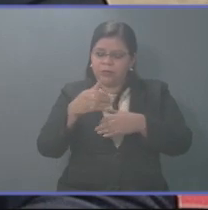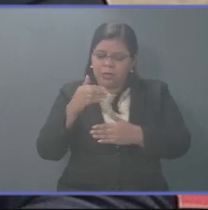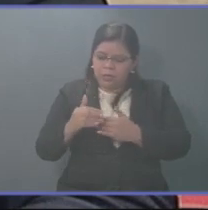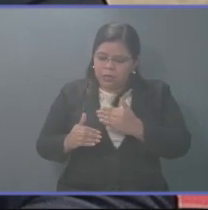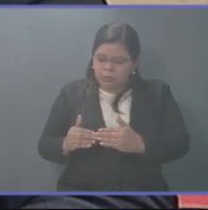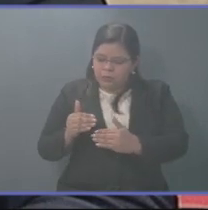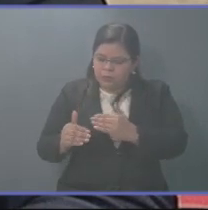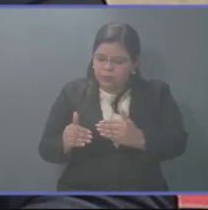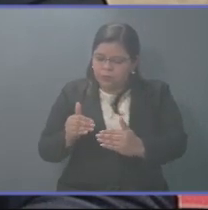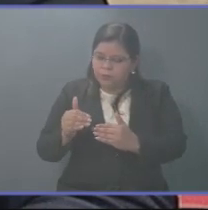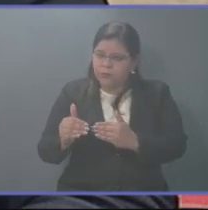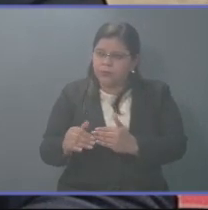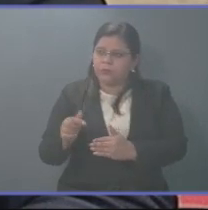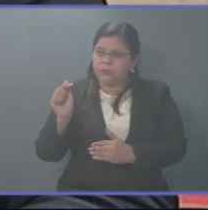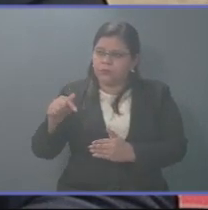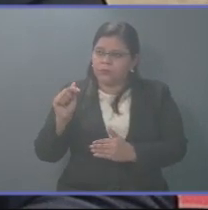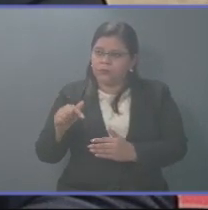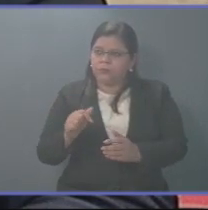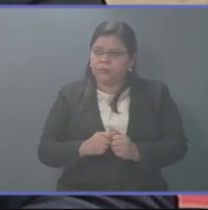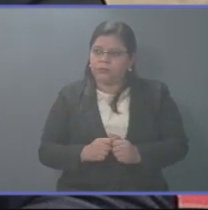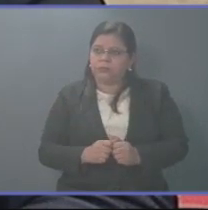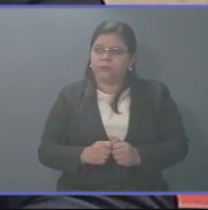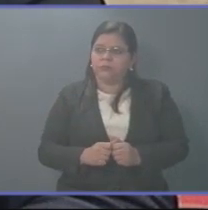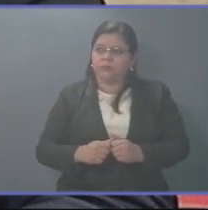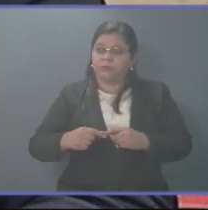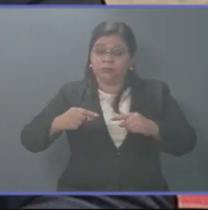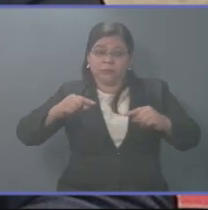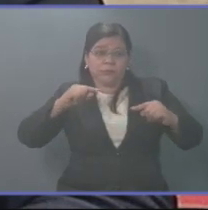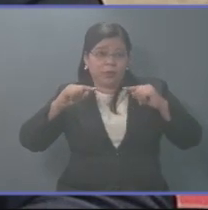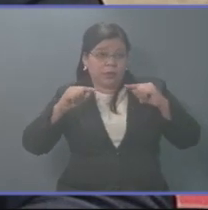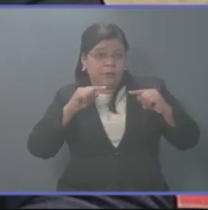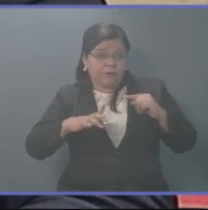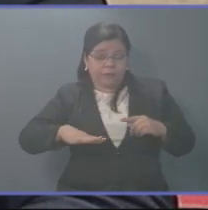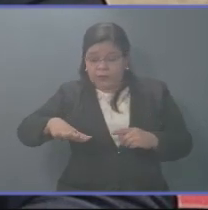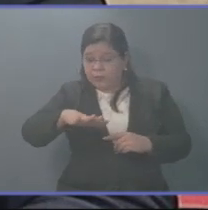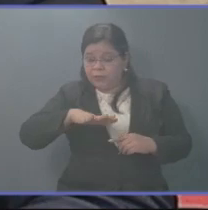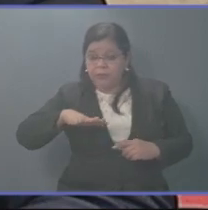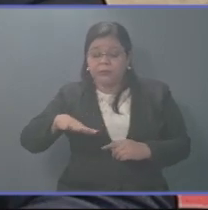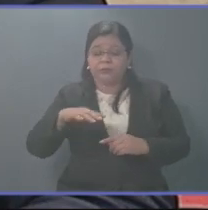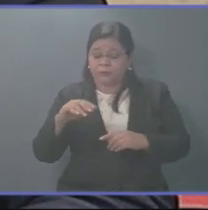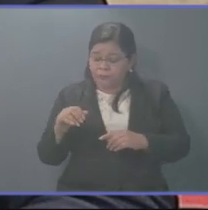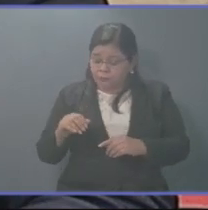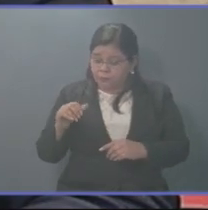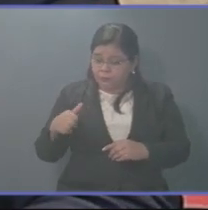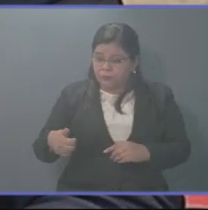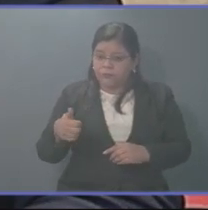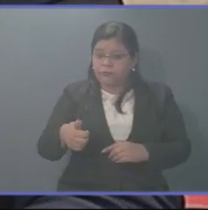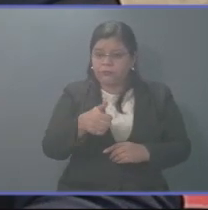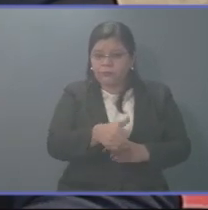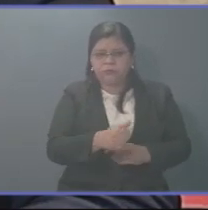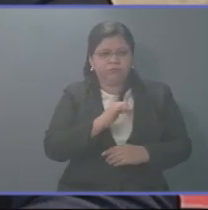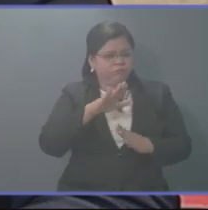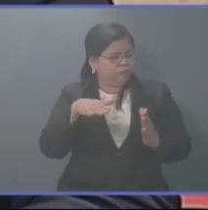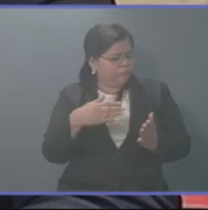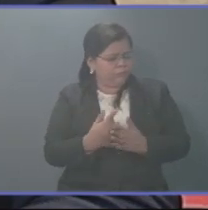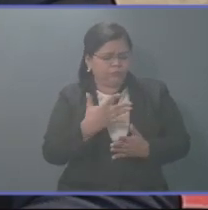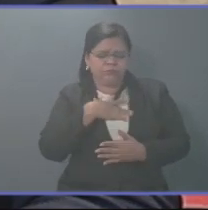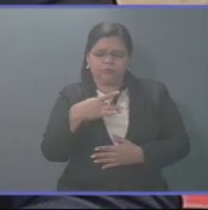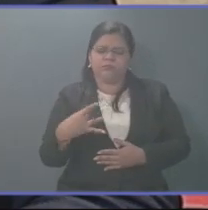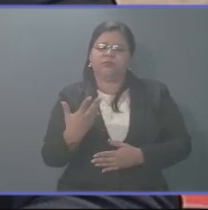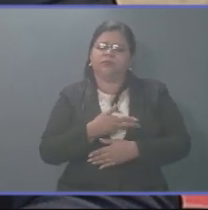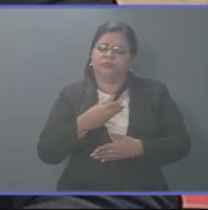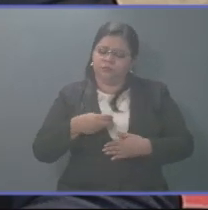producción, que estos dependen del jefe del área de operaciones de cada región, y con gusto se los vamos